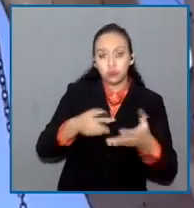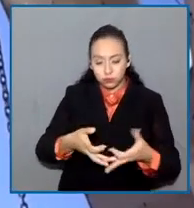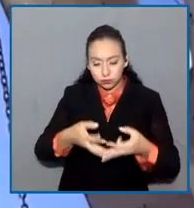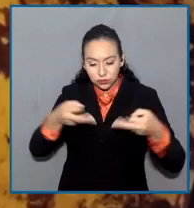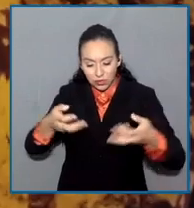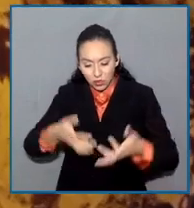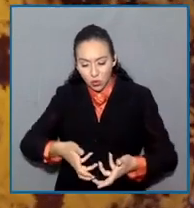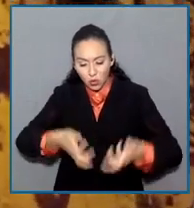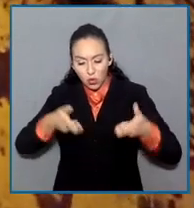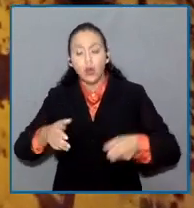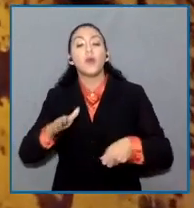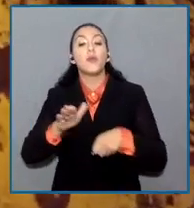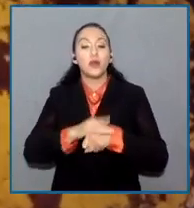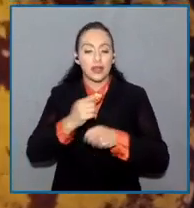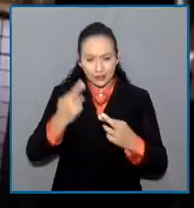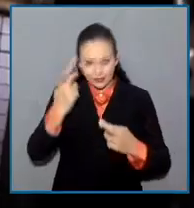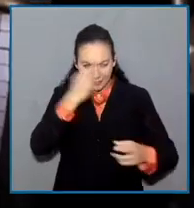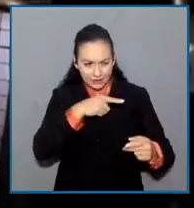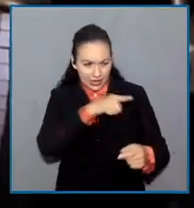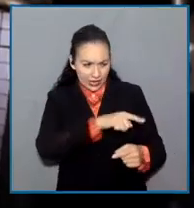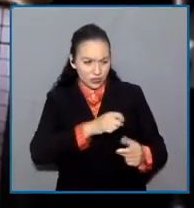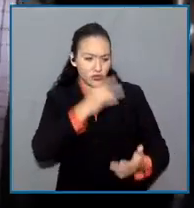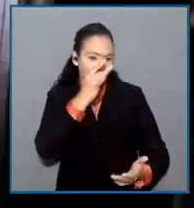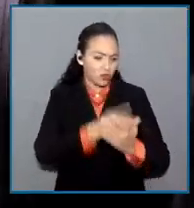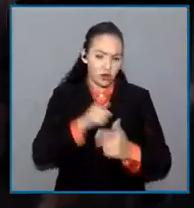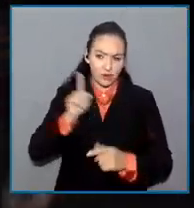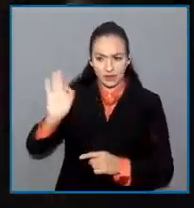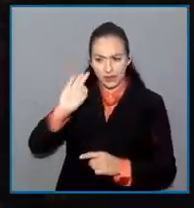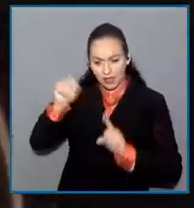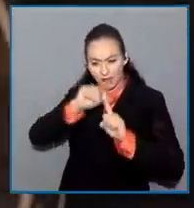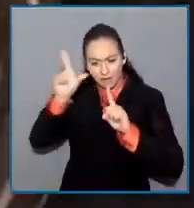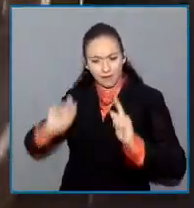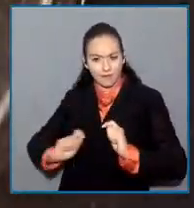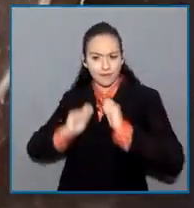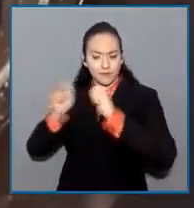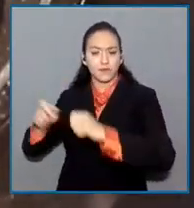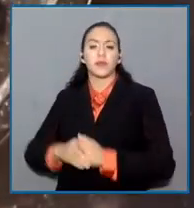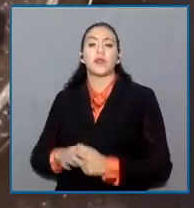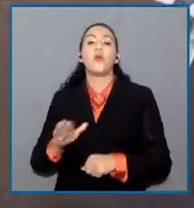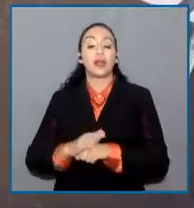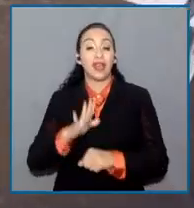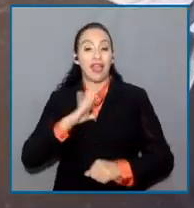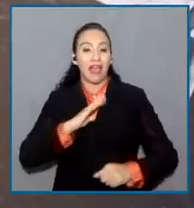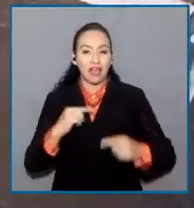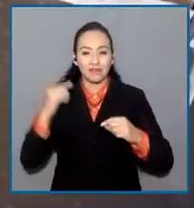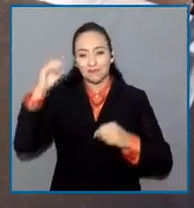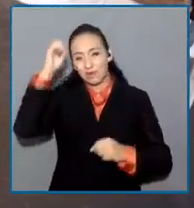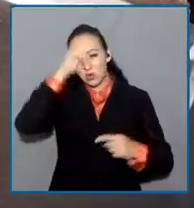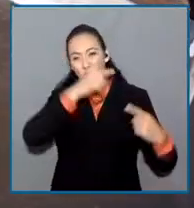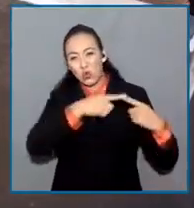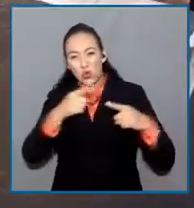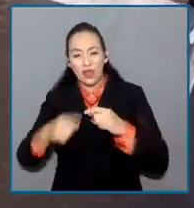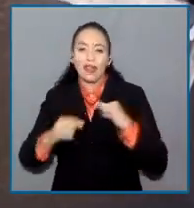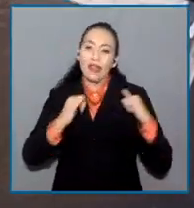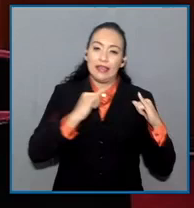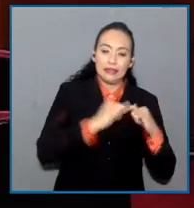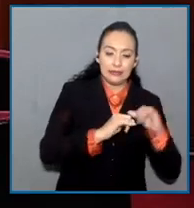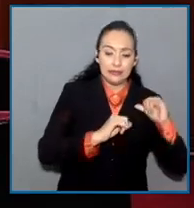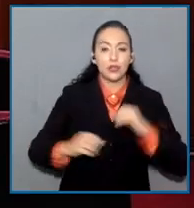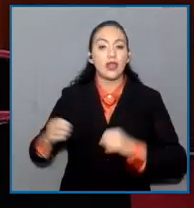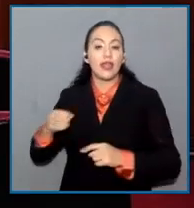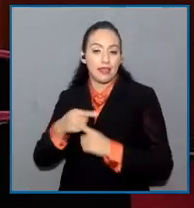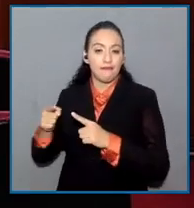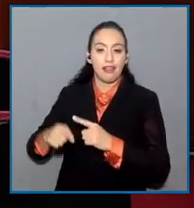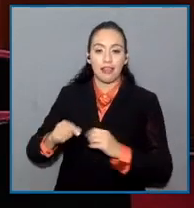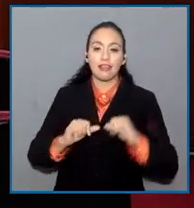rebasar competencias exclusivas de la Federación. Esto al resolver diversas controversias constitucionales promovidas por el Poder Ejecutivo Federal. Para el canal del